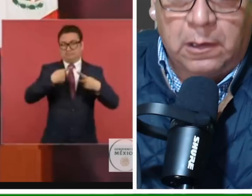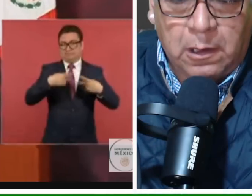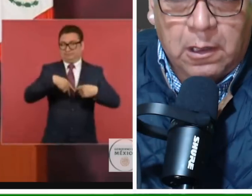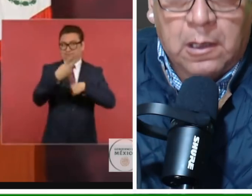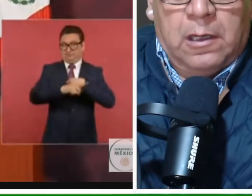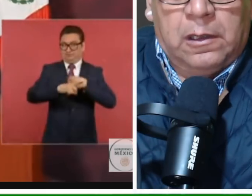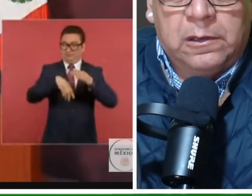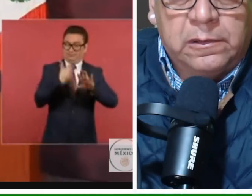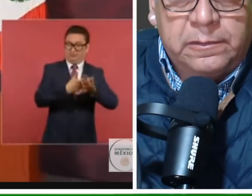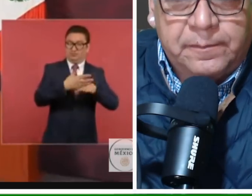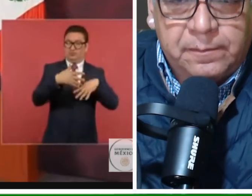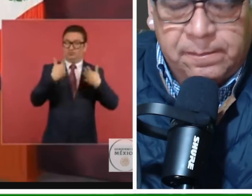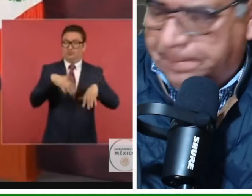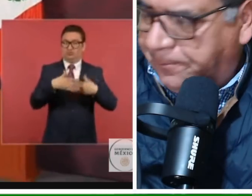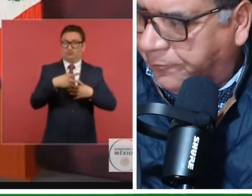rebelaba,